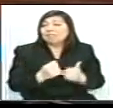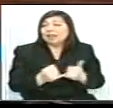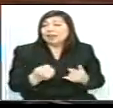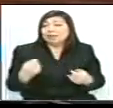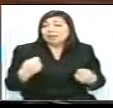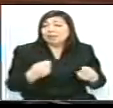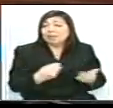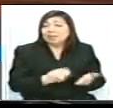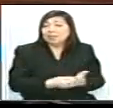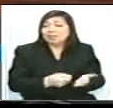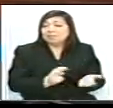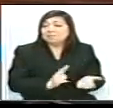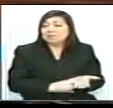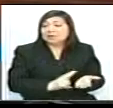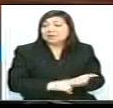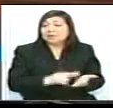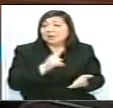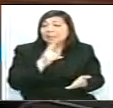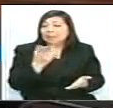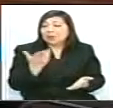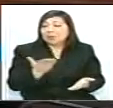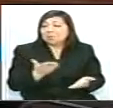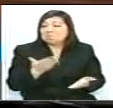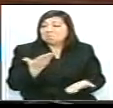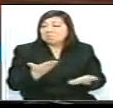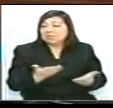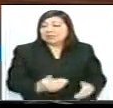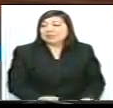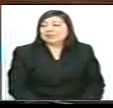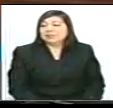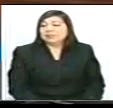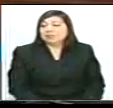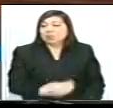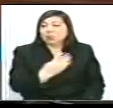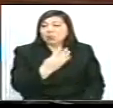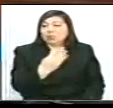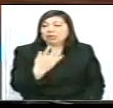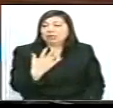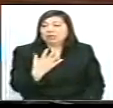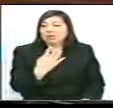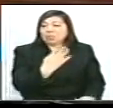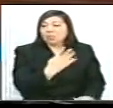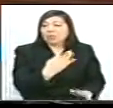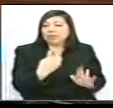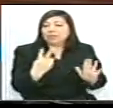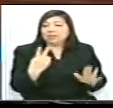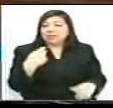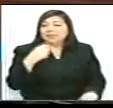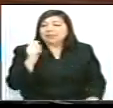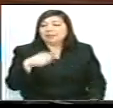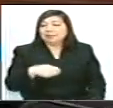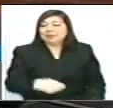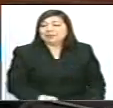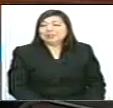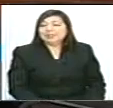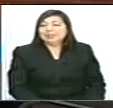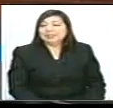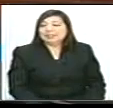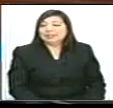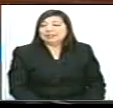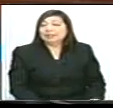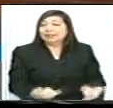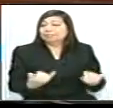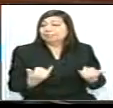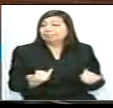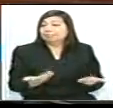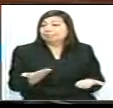torta tributaria en el Perú es más o menos entre el 45 y el 47%. Y eso